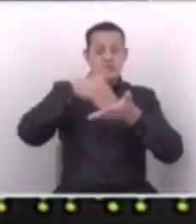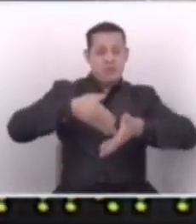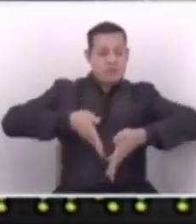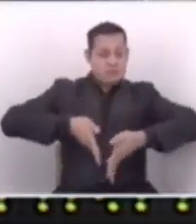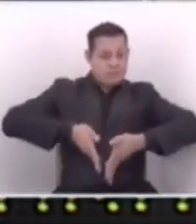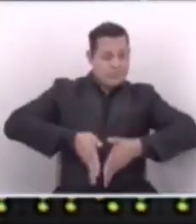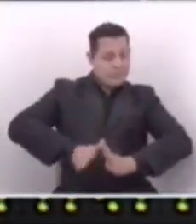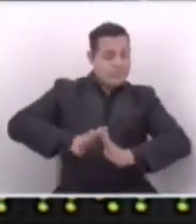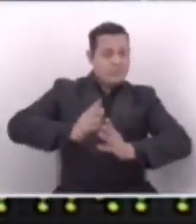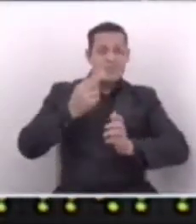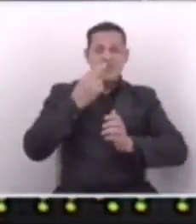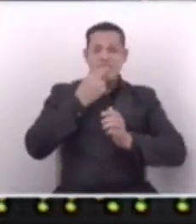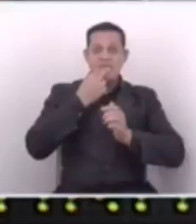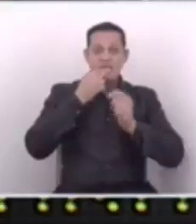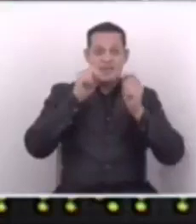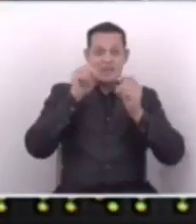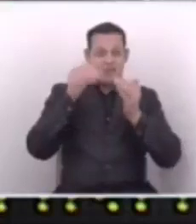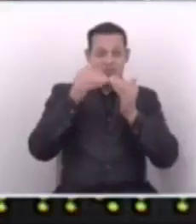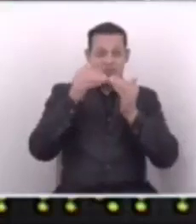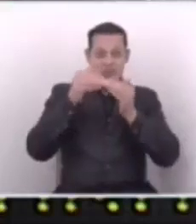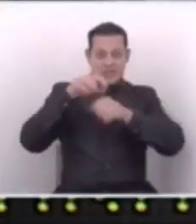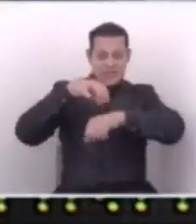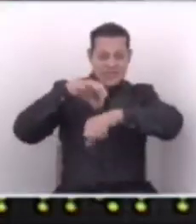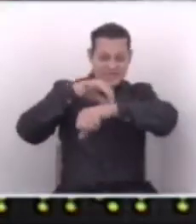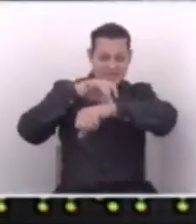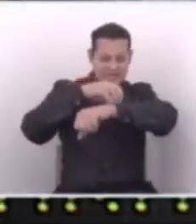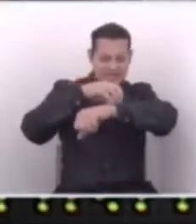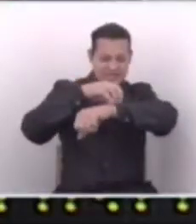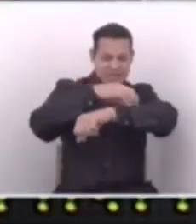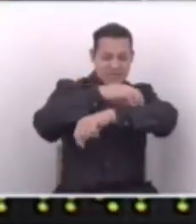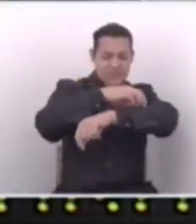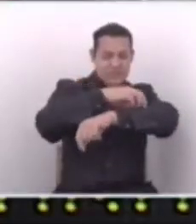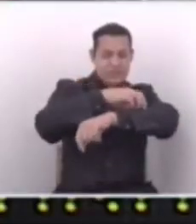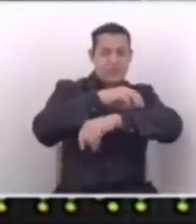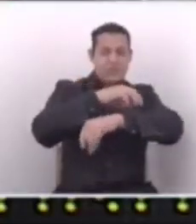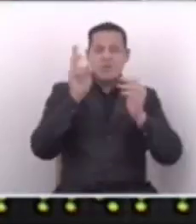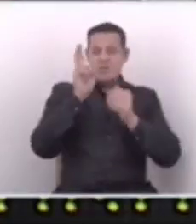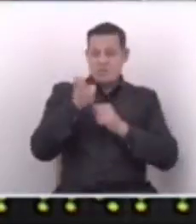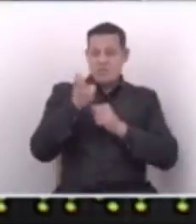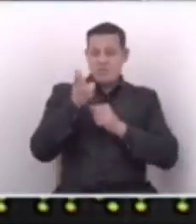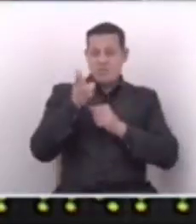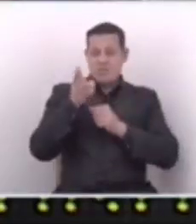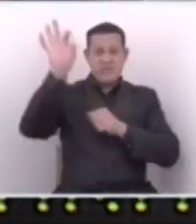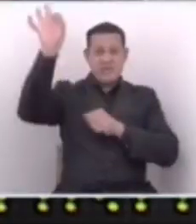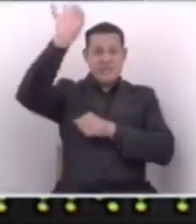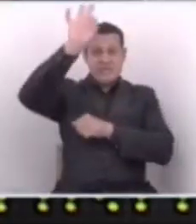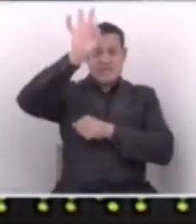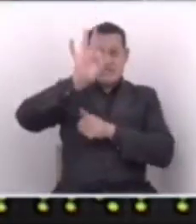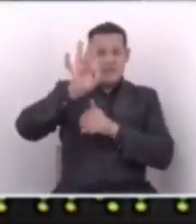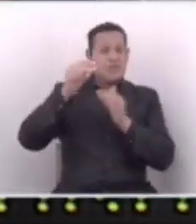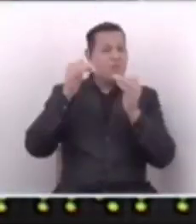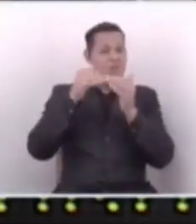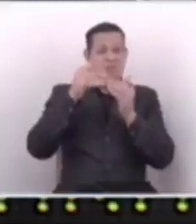reproduce. Lo mismo pasa con las cucarachas. Lo mismo pasa con las